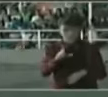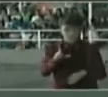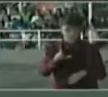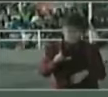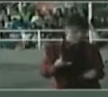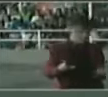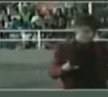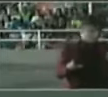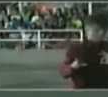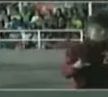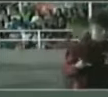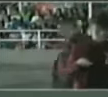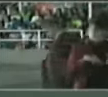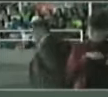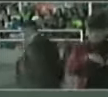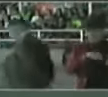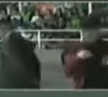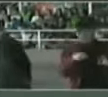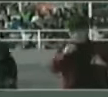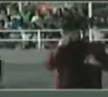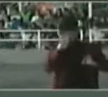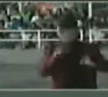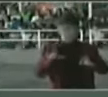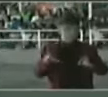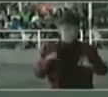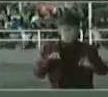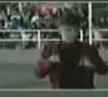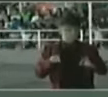del sábado que la habían internado allí,